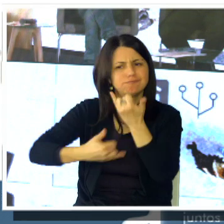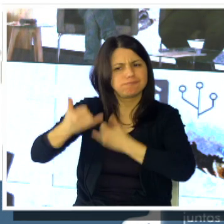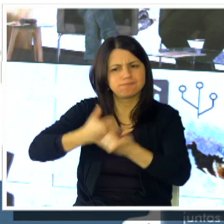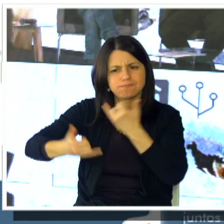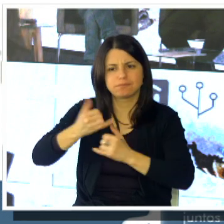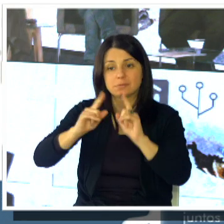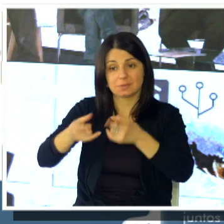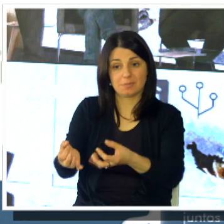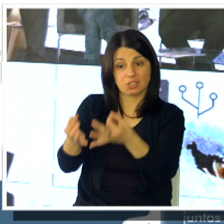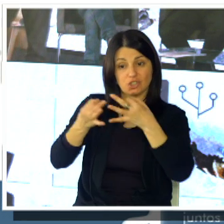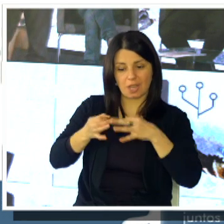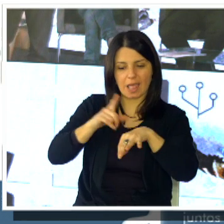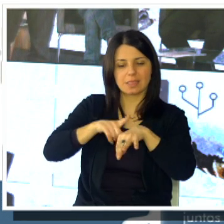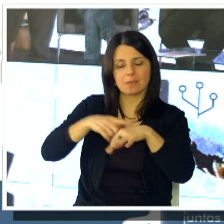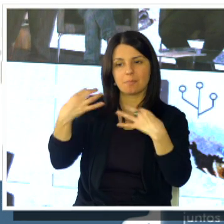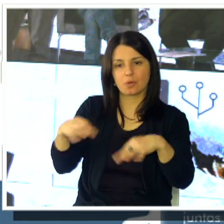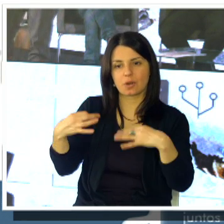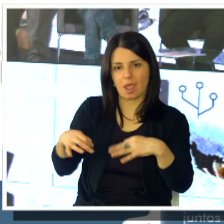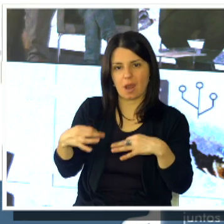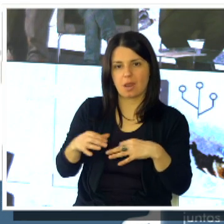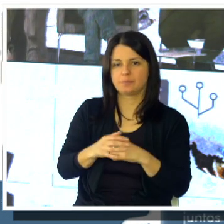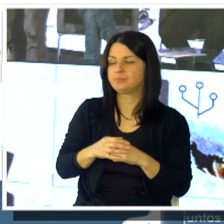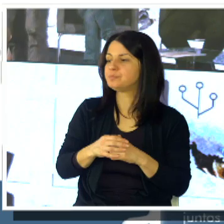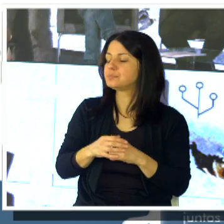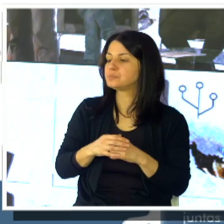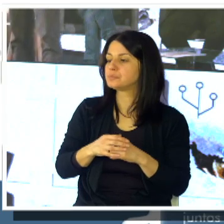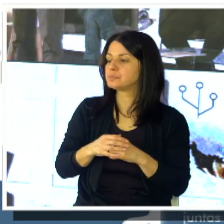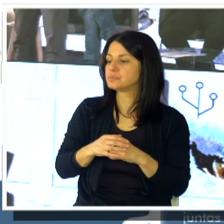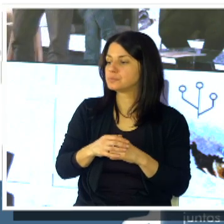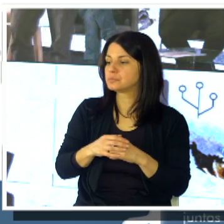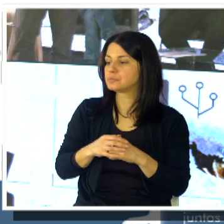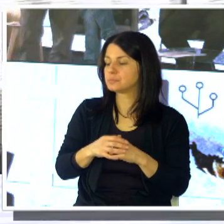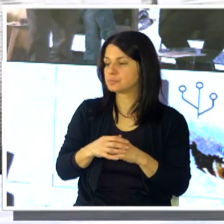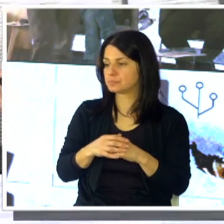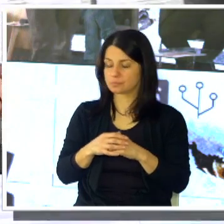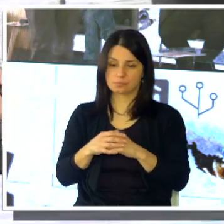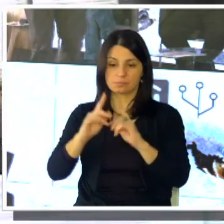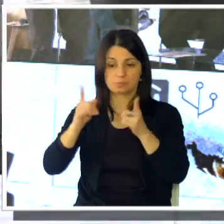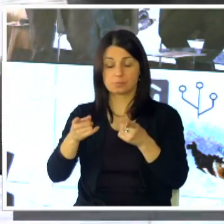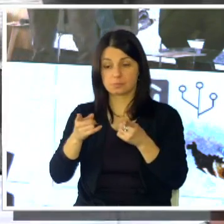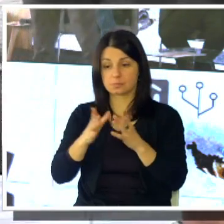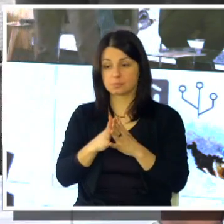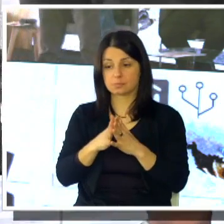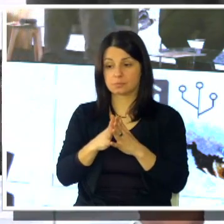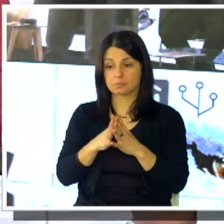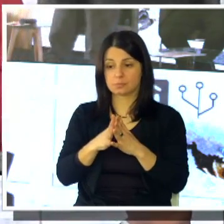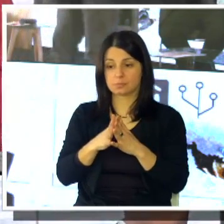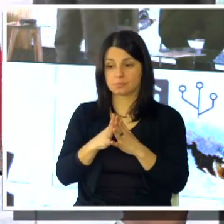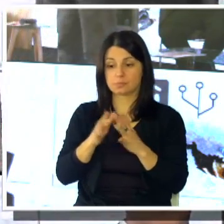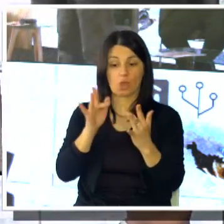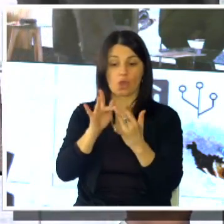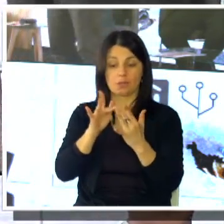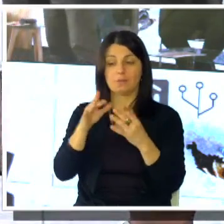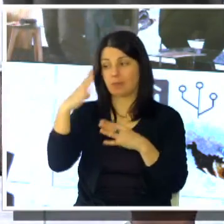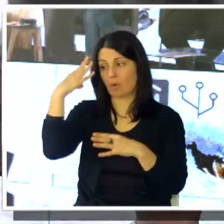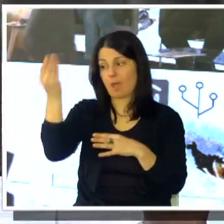que están obteniendo en tiempo real, perdón, y también a través de la conectividad de